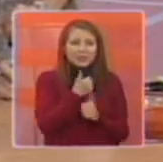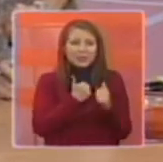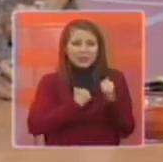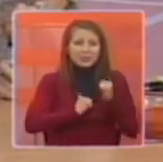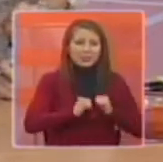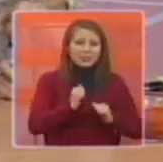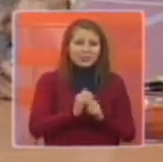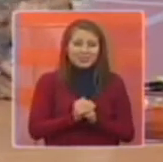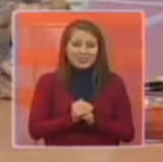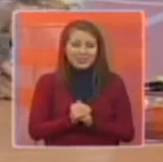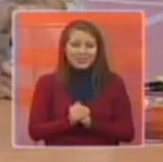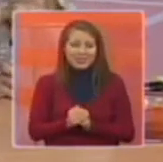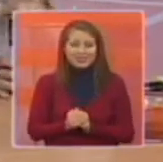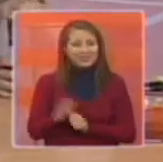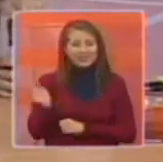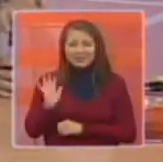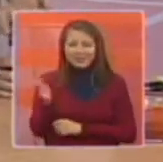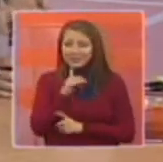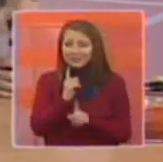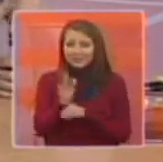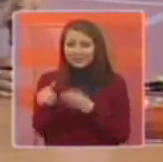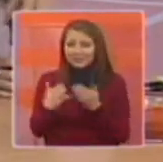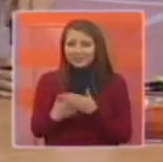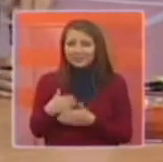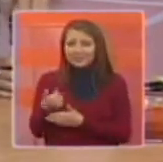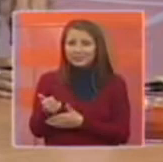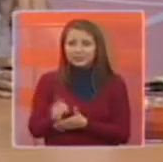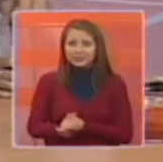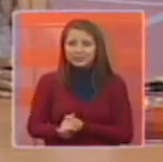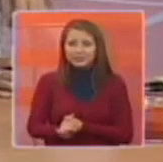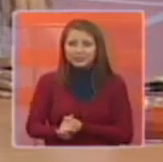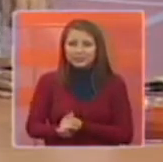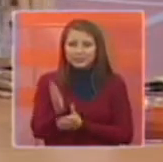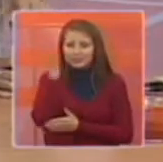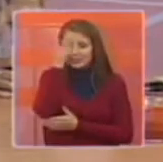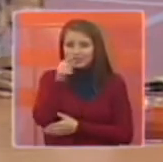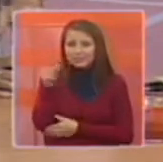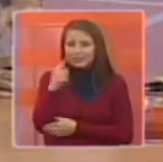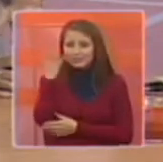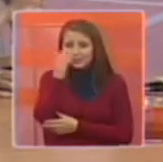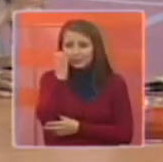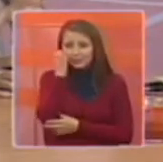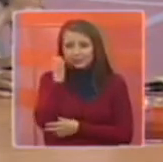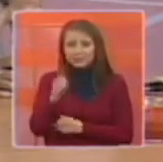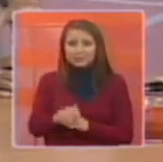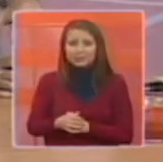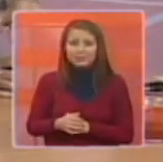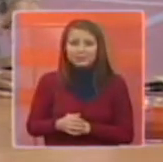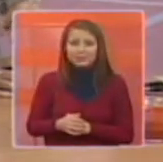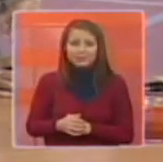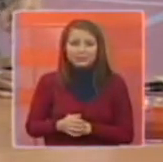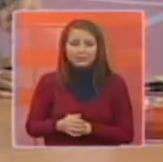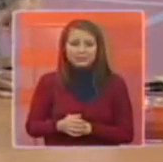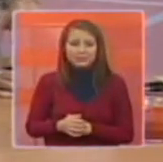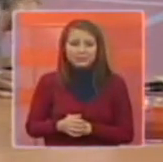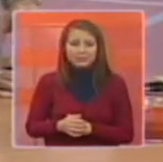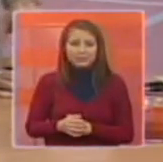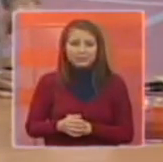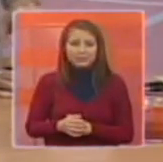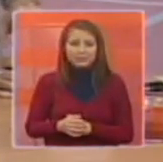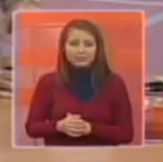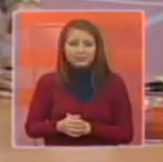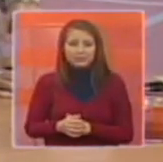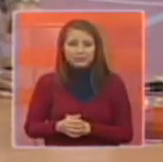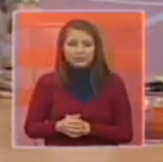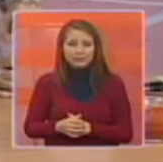No, no. Todos los días. Un lindo carácter. Ay, ¿puedo pedir un favor? ¿Puede uno